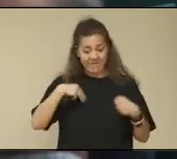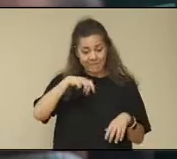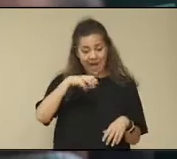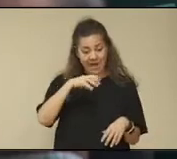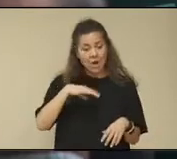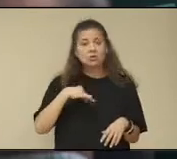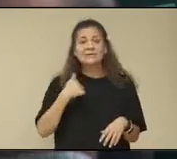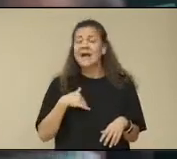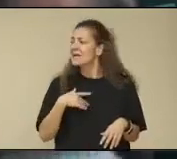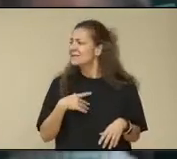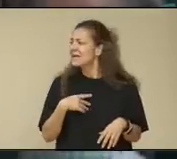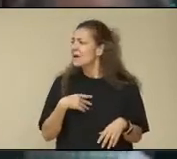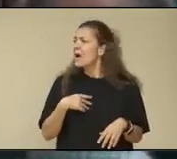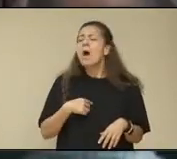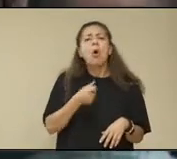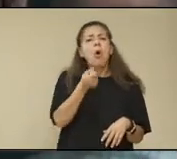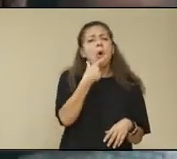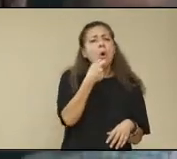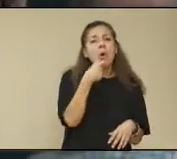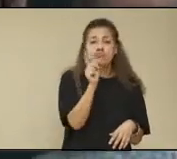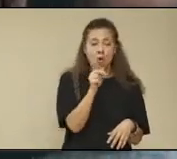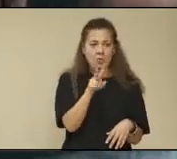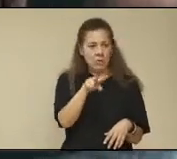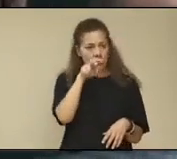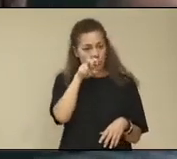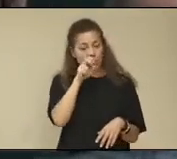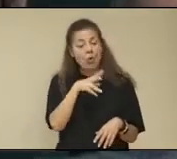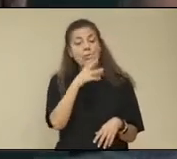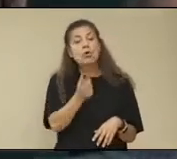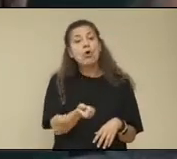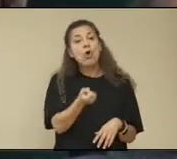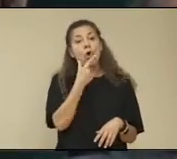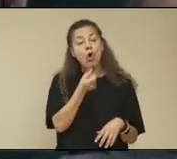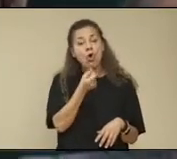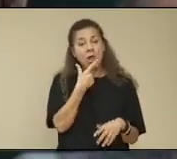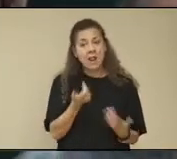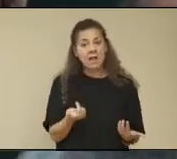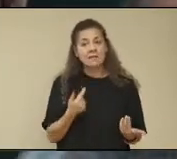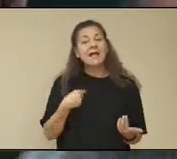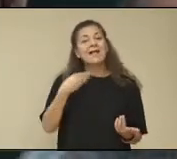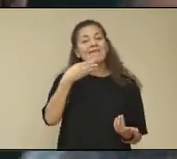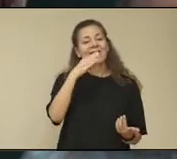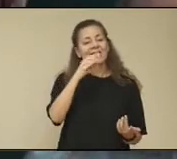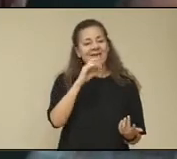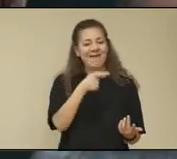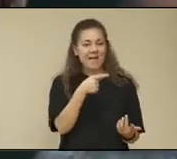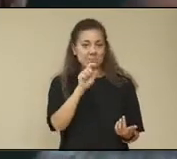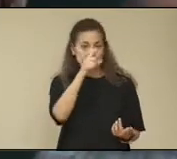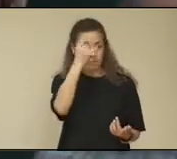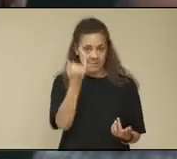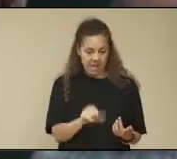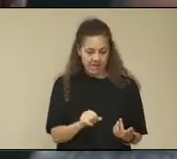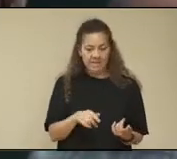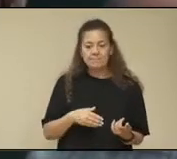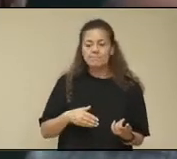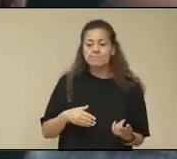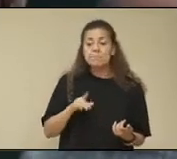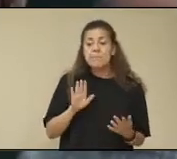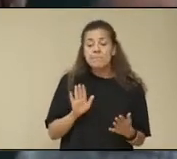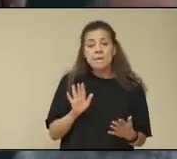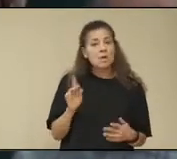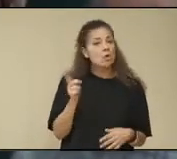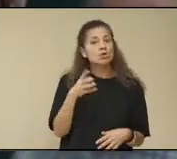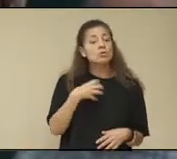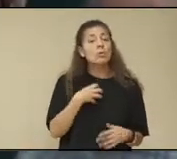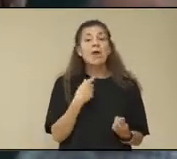No es oral, es vía respiratoria, porque vía oral es como se dio BCG por primera vez, que era por vía digestiva, pero no se